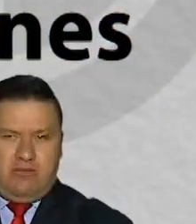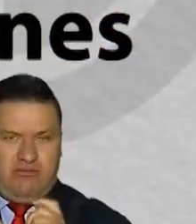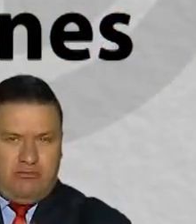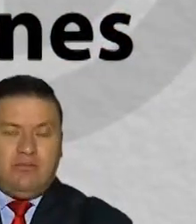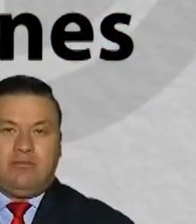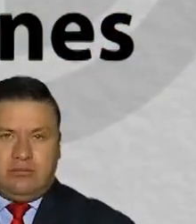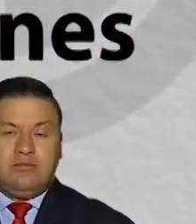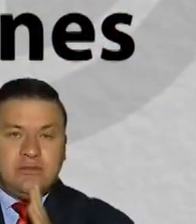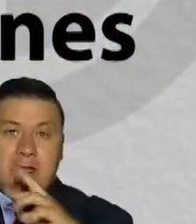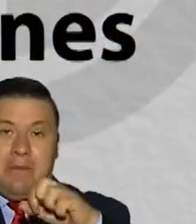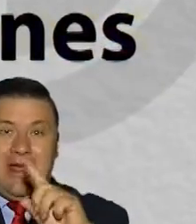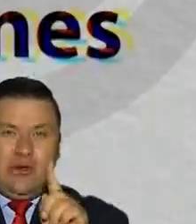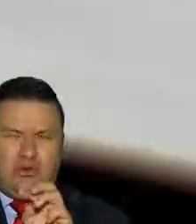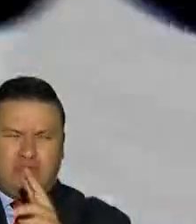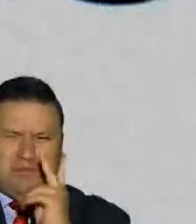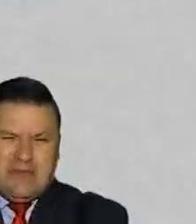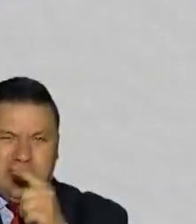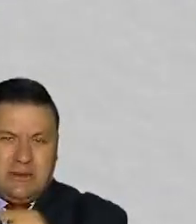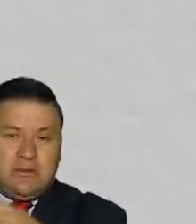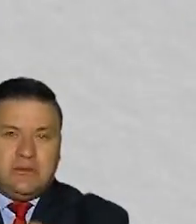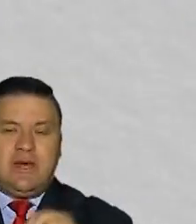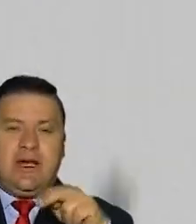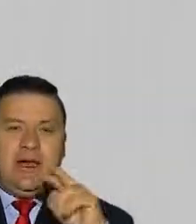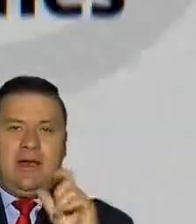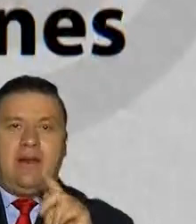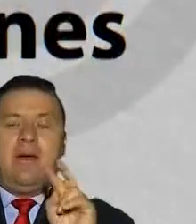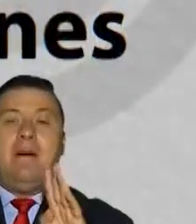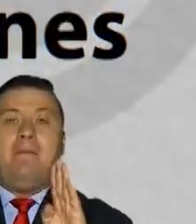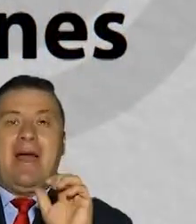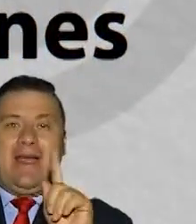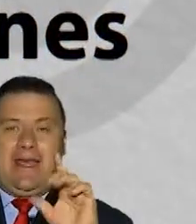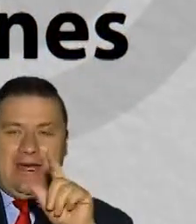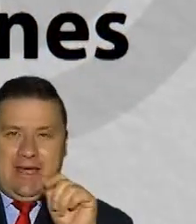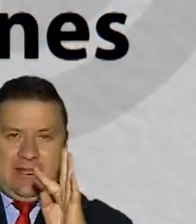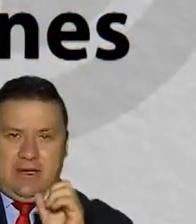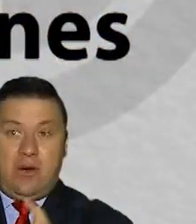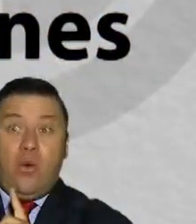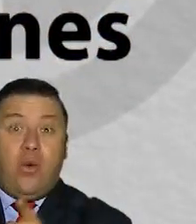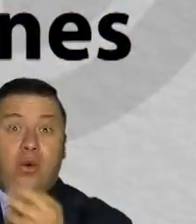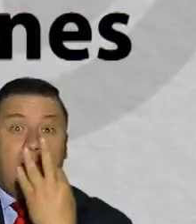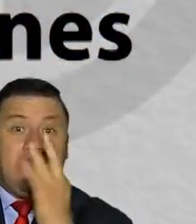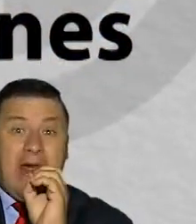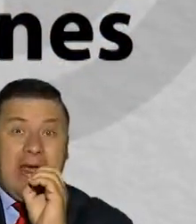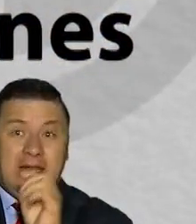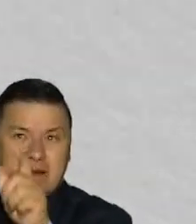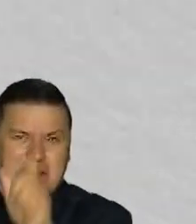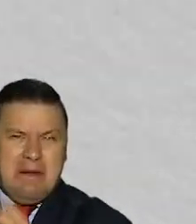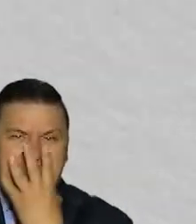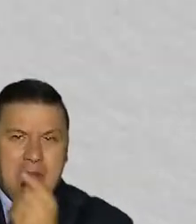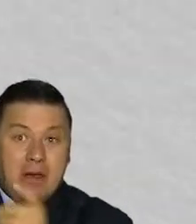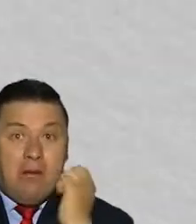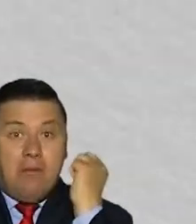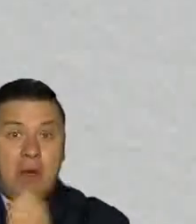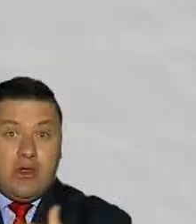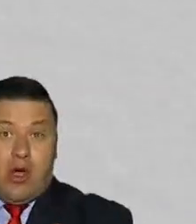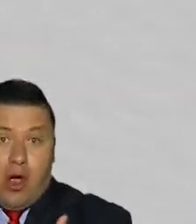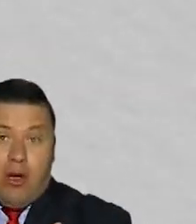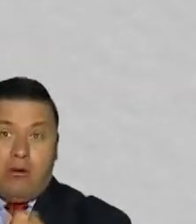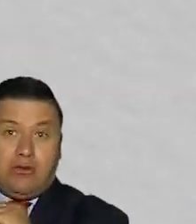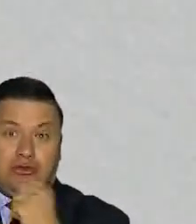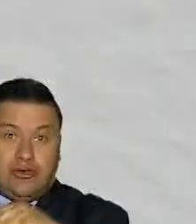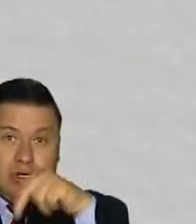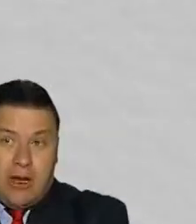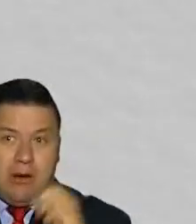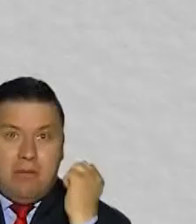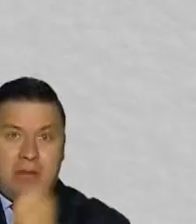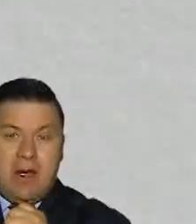alias Caín. De los Pelusos, Nelfer Carrascal, alias Vallenato. Son 30 asesinos de nuestros jóvenes y